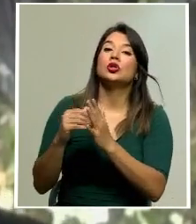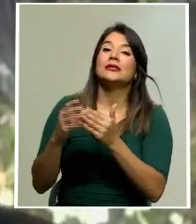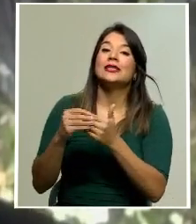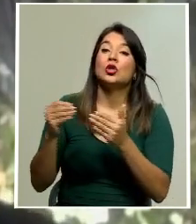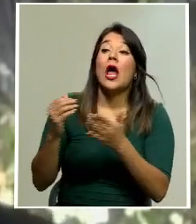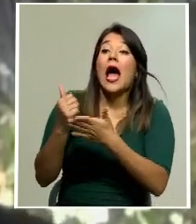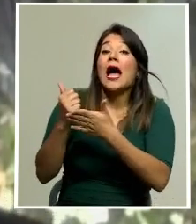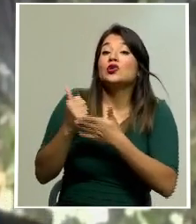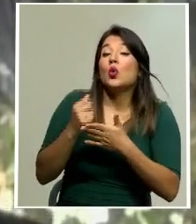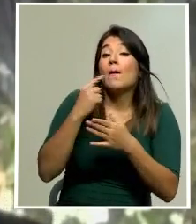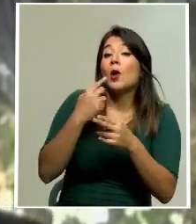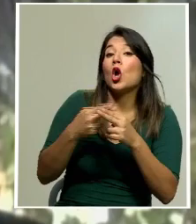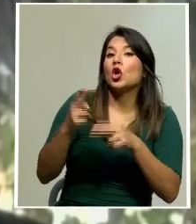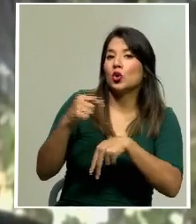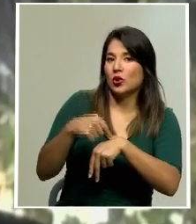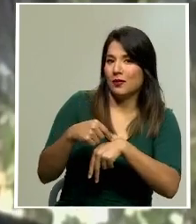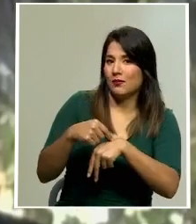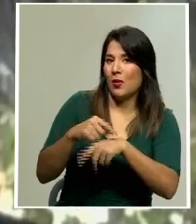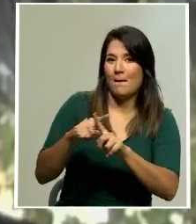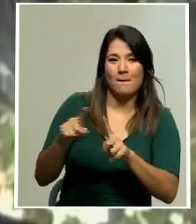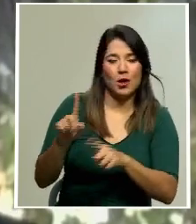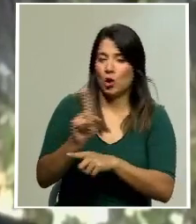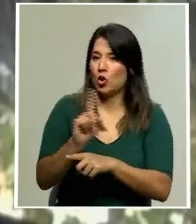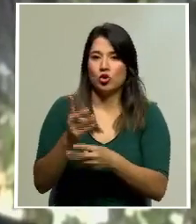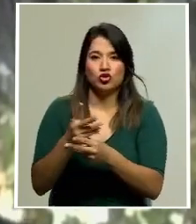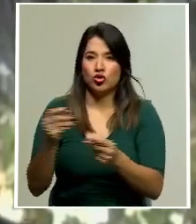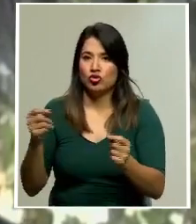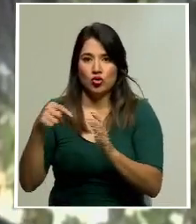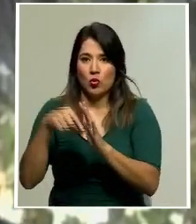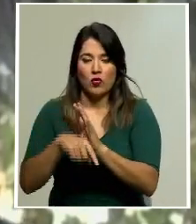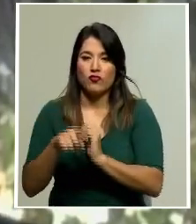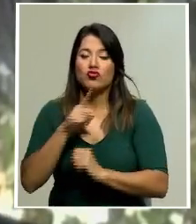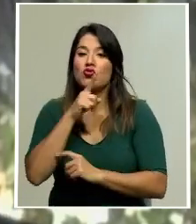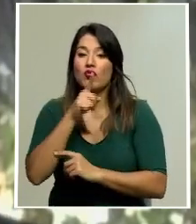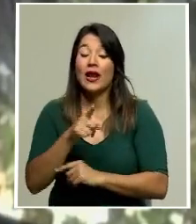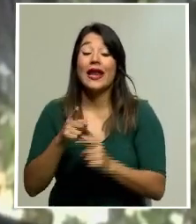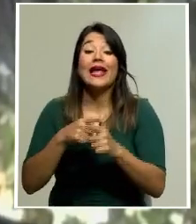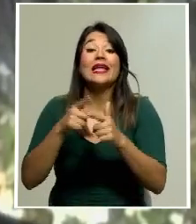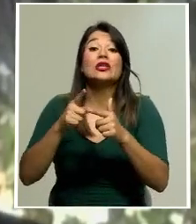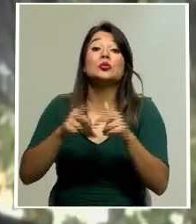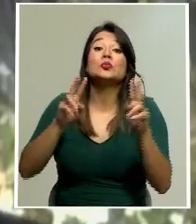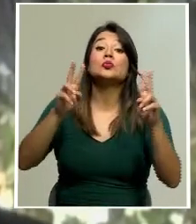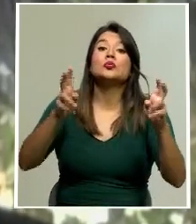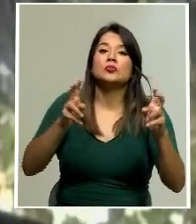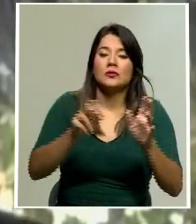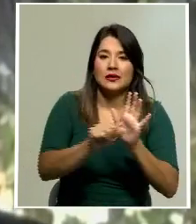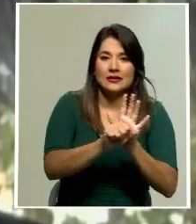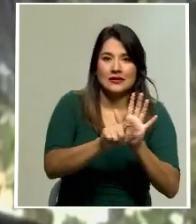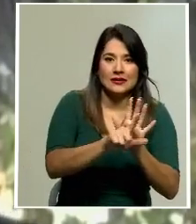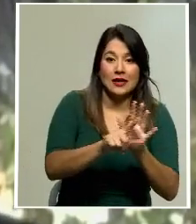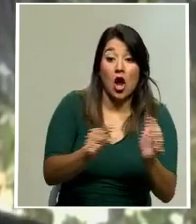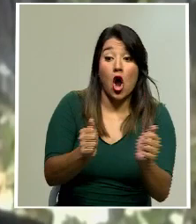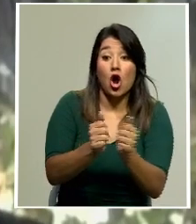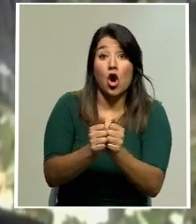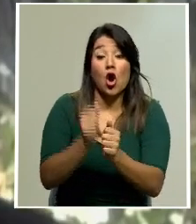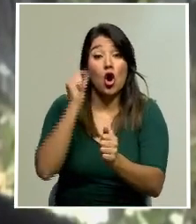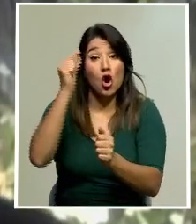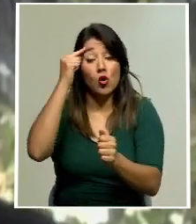prácticos, suponiendo que el gobierno y la Asamblea Legislativa se pongan de acuerdo y aprueben